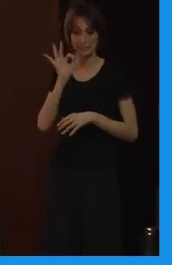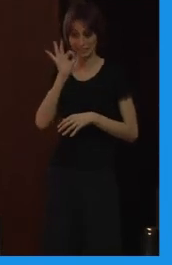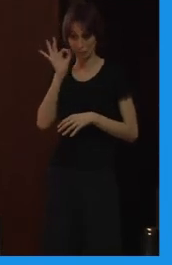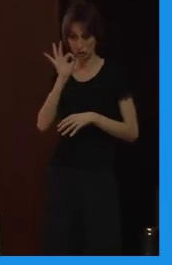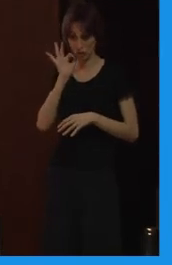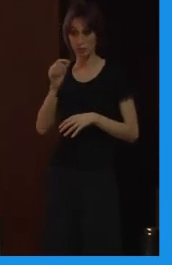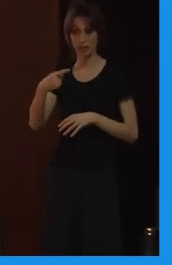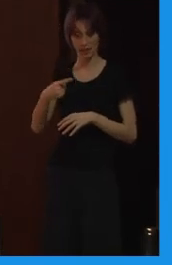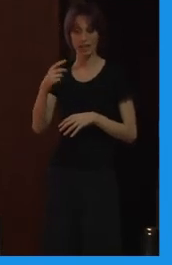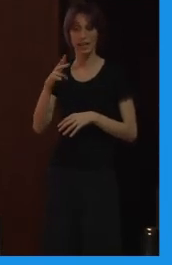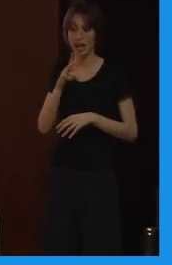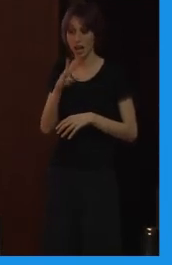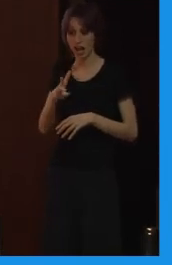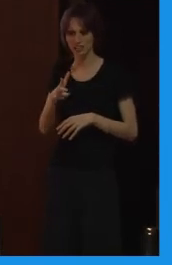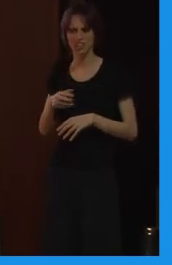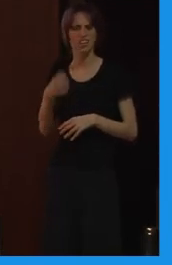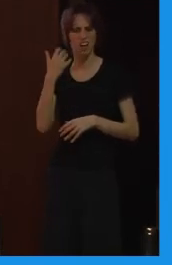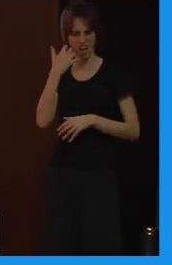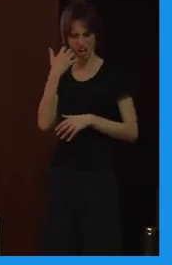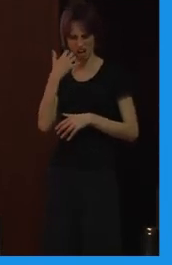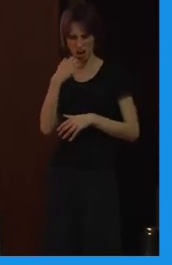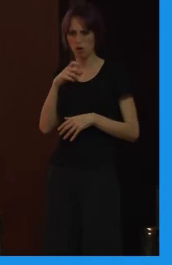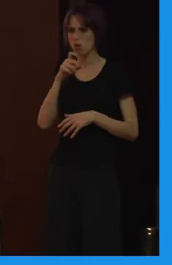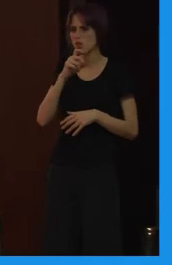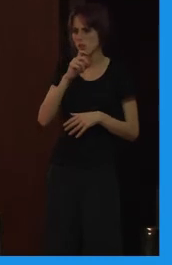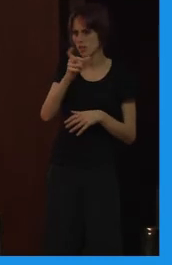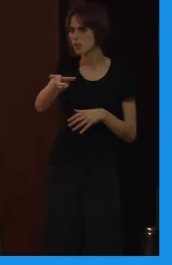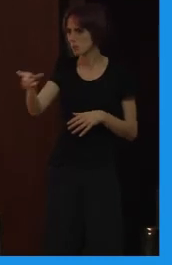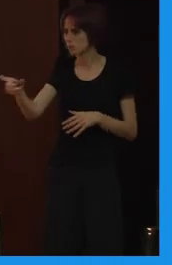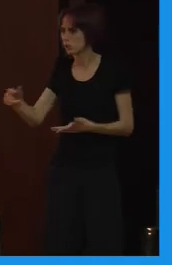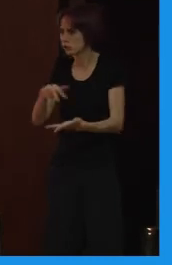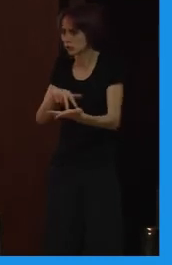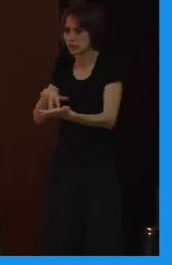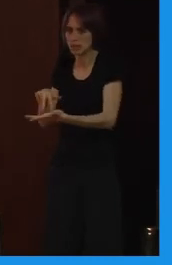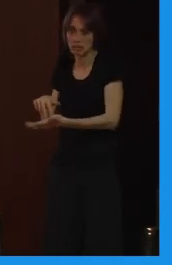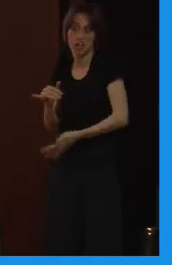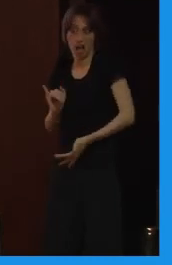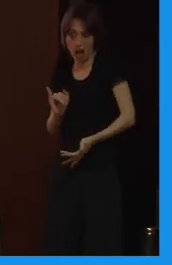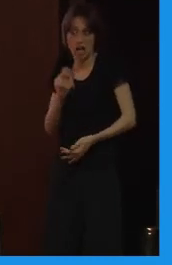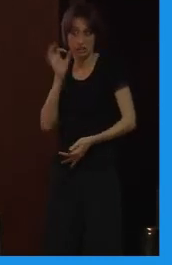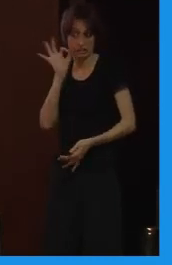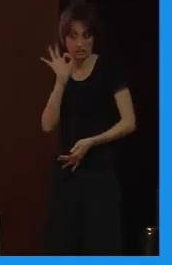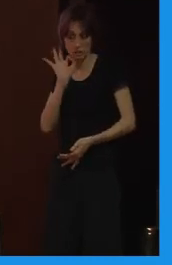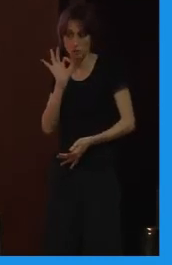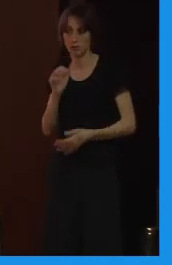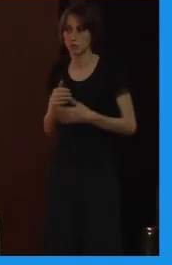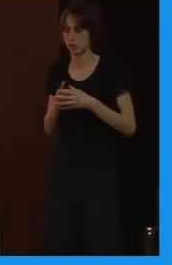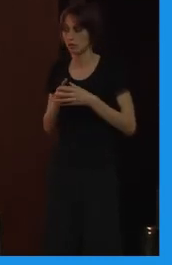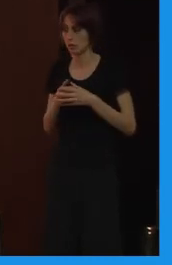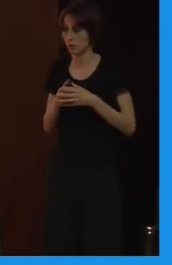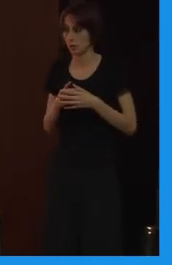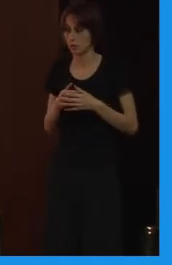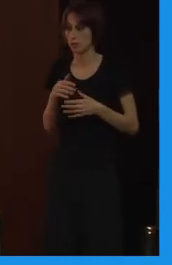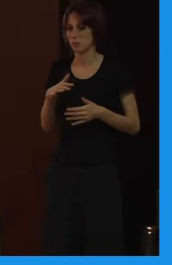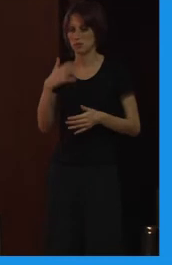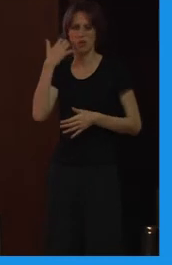que la sustitución hormonal, para que sea reconocida debe haber otro déficit hormonal hipofisario y eso es aún muchísimo